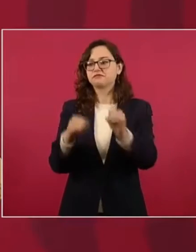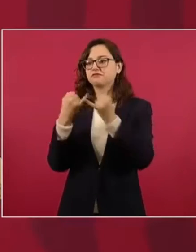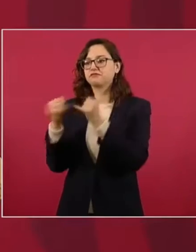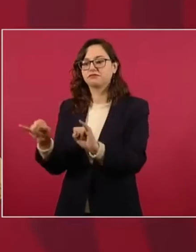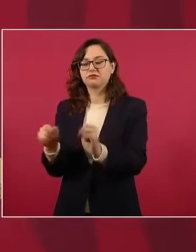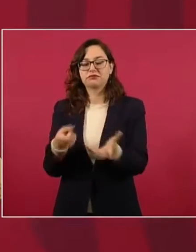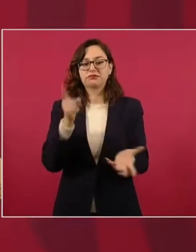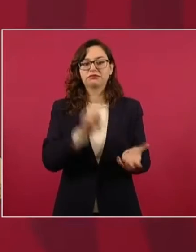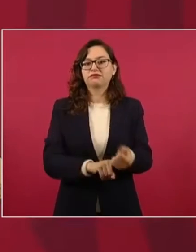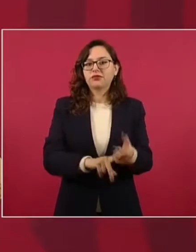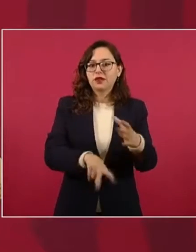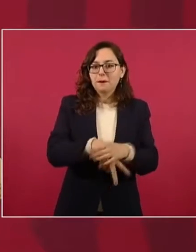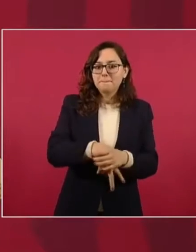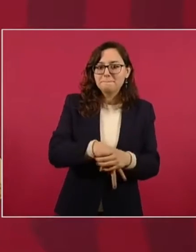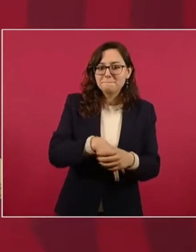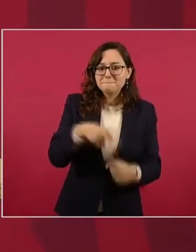la fachada,